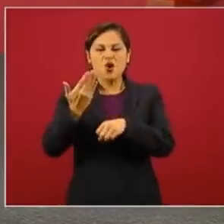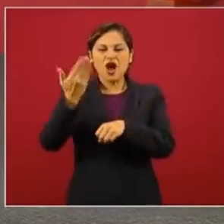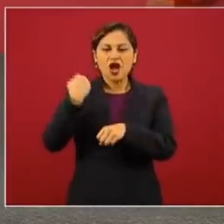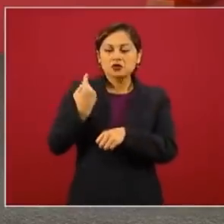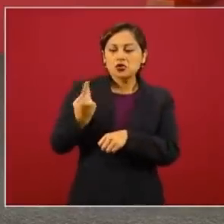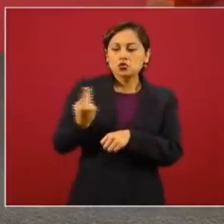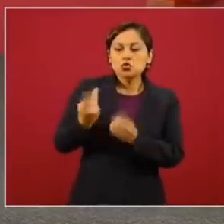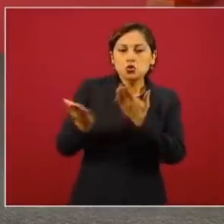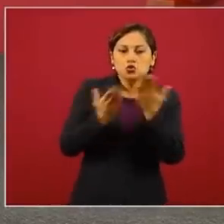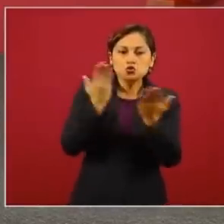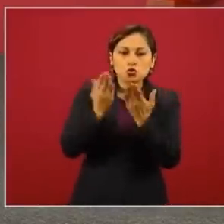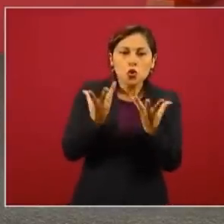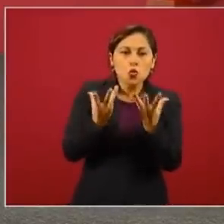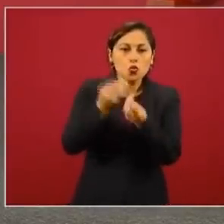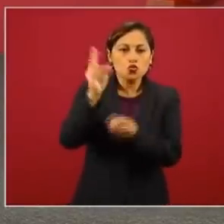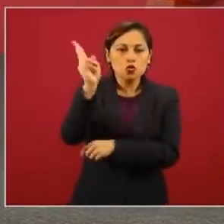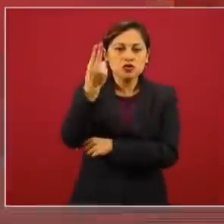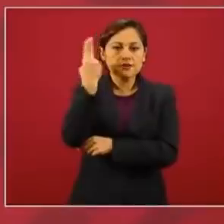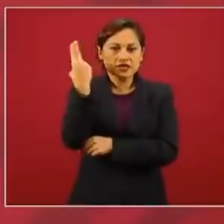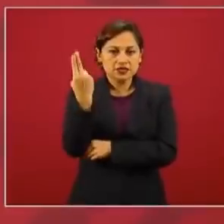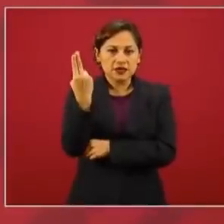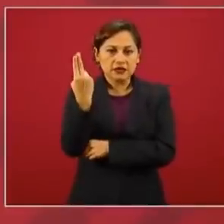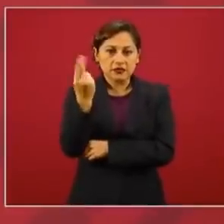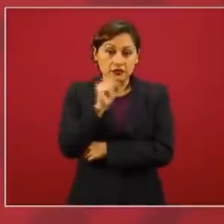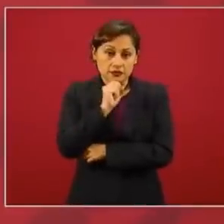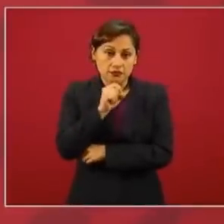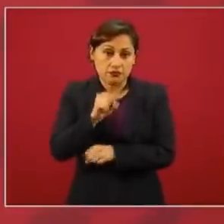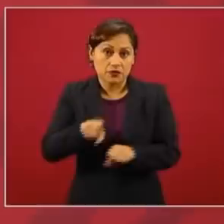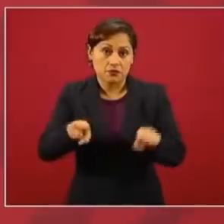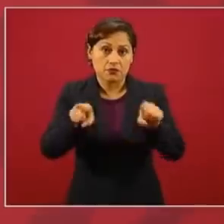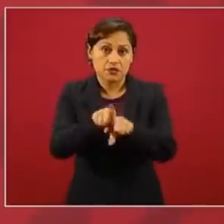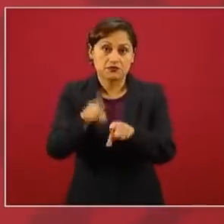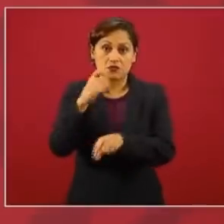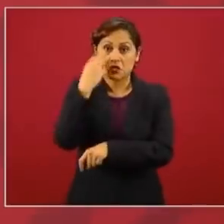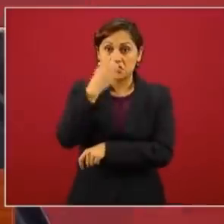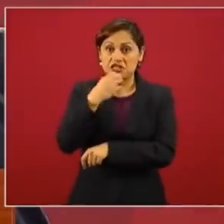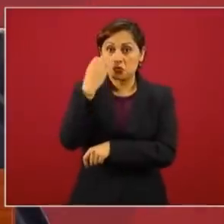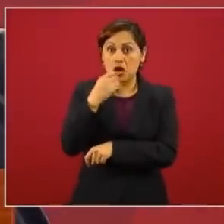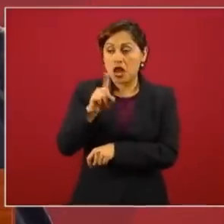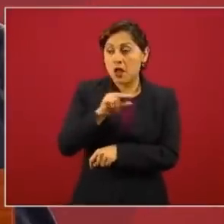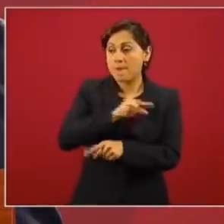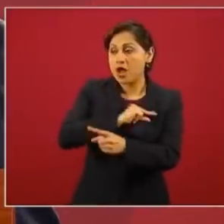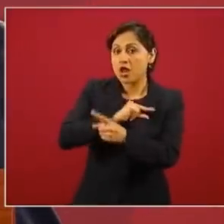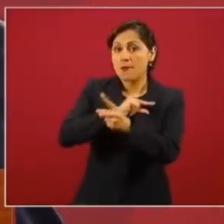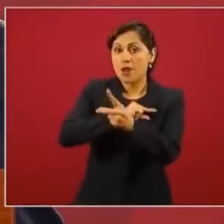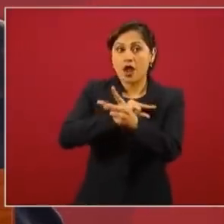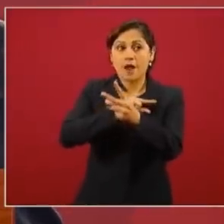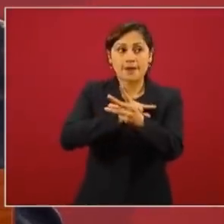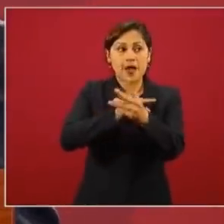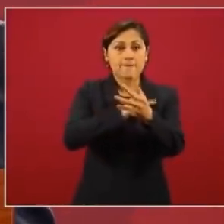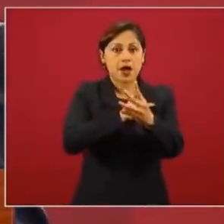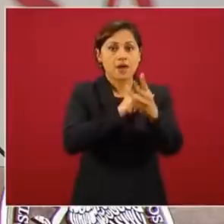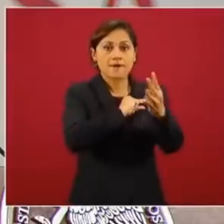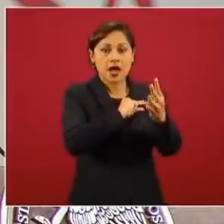escuelas surgidas en estos periodos, también de las nuevas escuelas. Entonces, todos estos